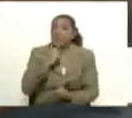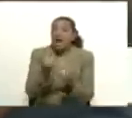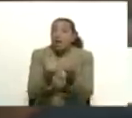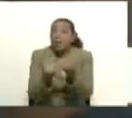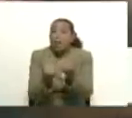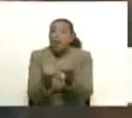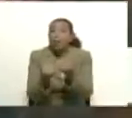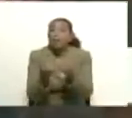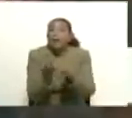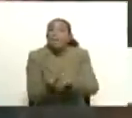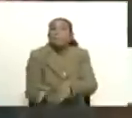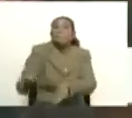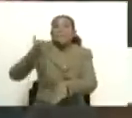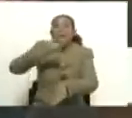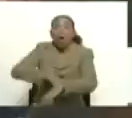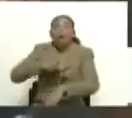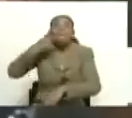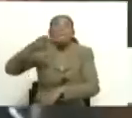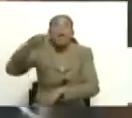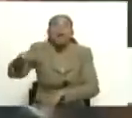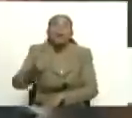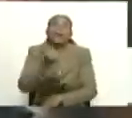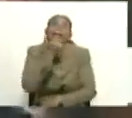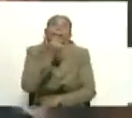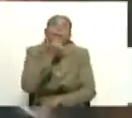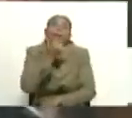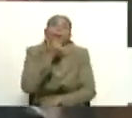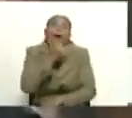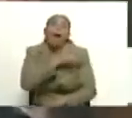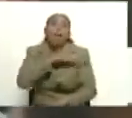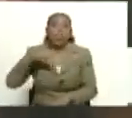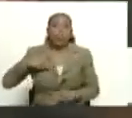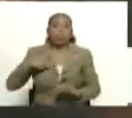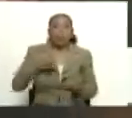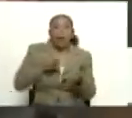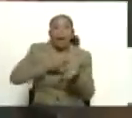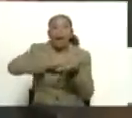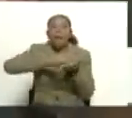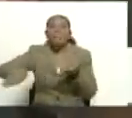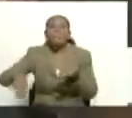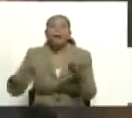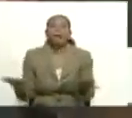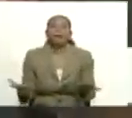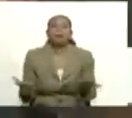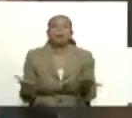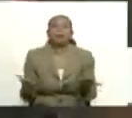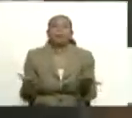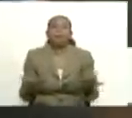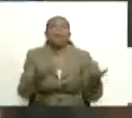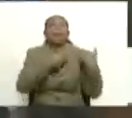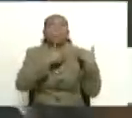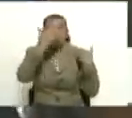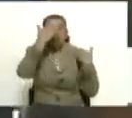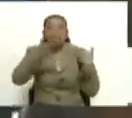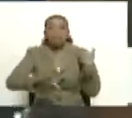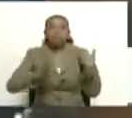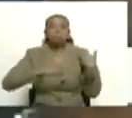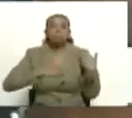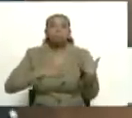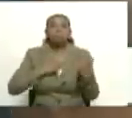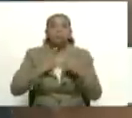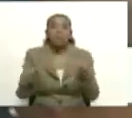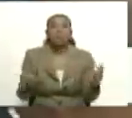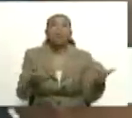agrava con esta política equivocada que decidimos nosotros apartarnos y romper responsablemente, asumiendo